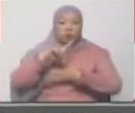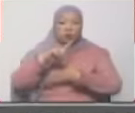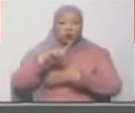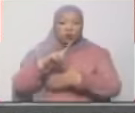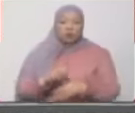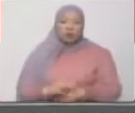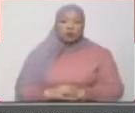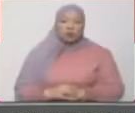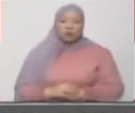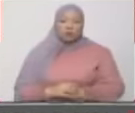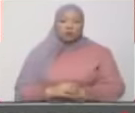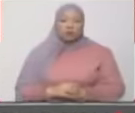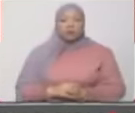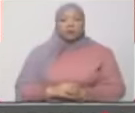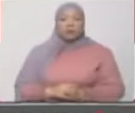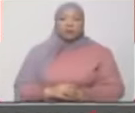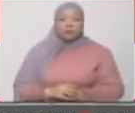subestimen.